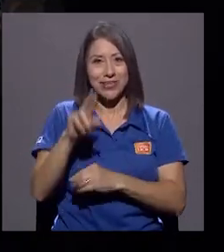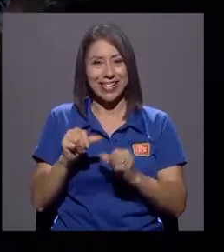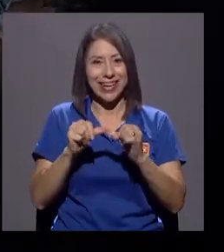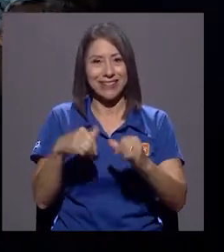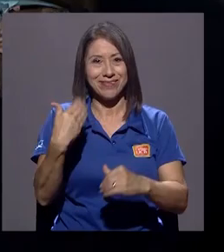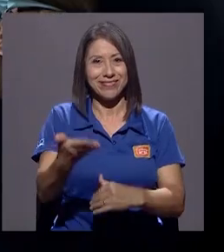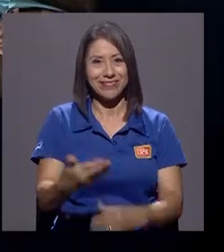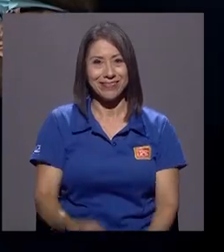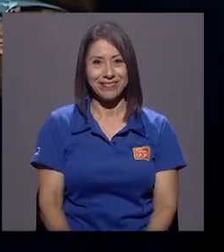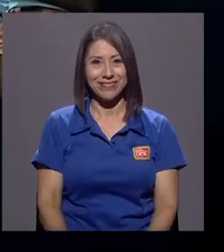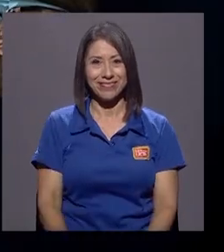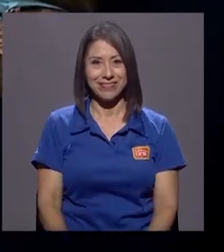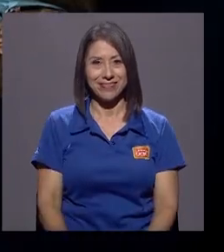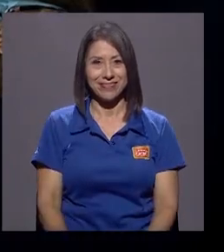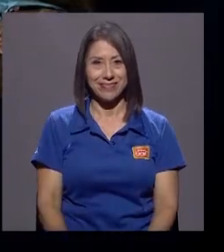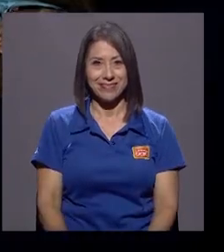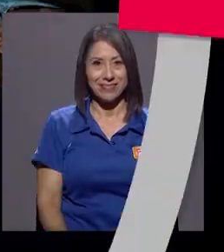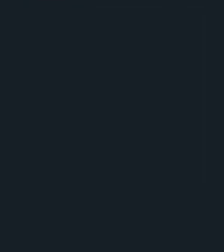regresamos